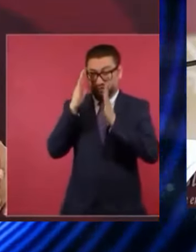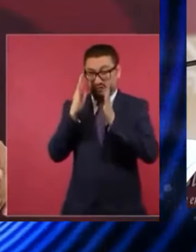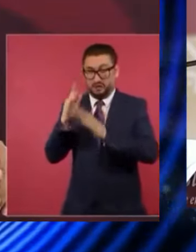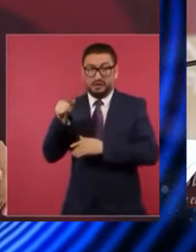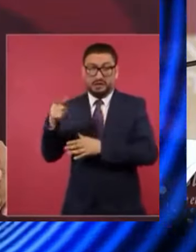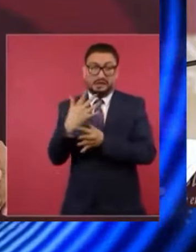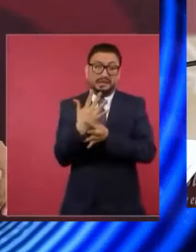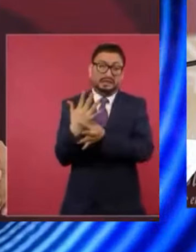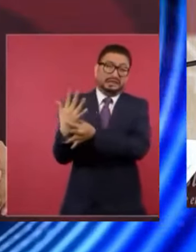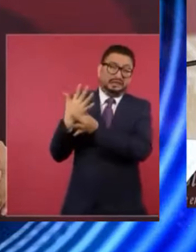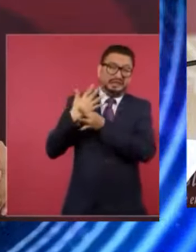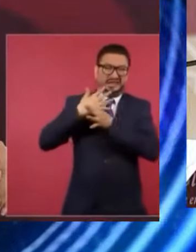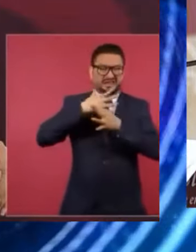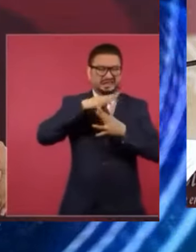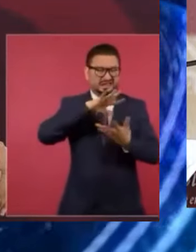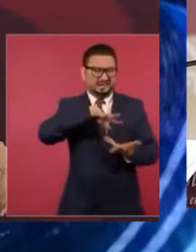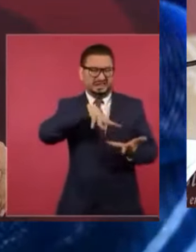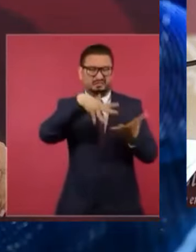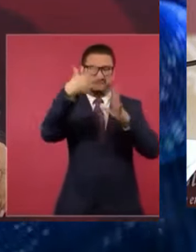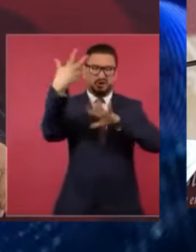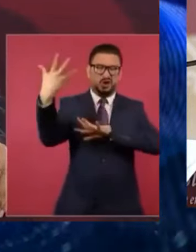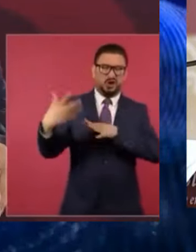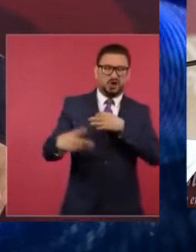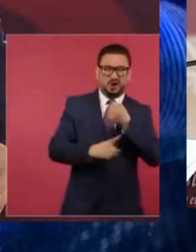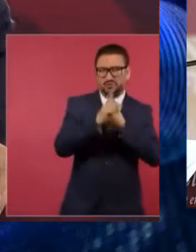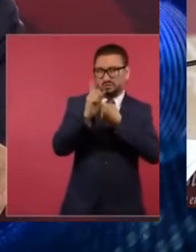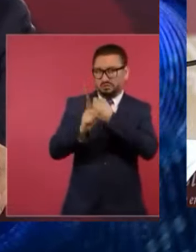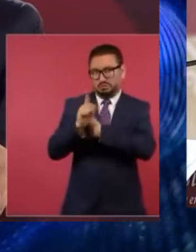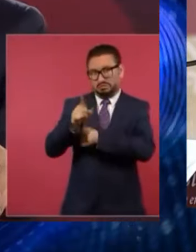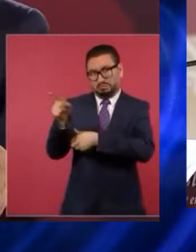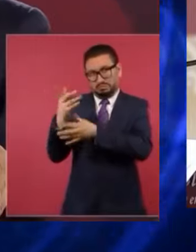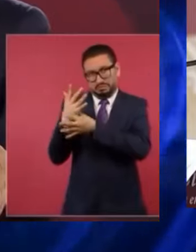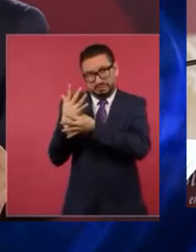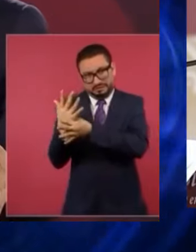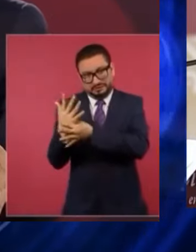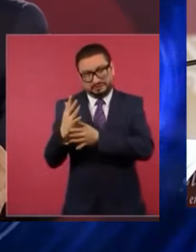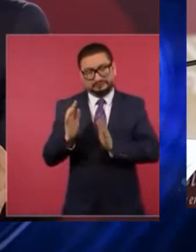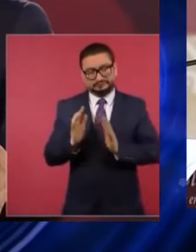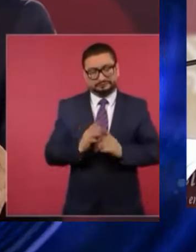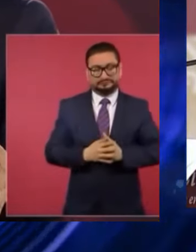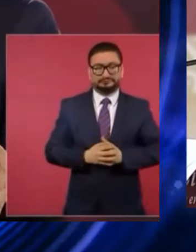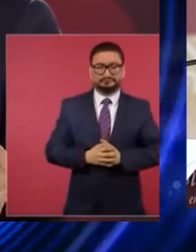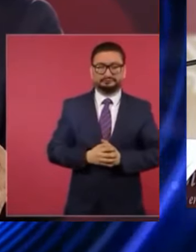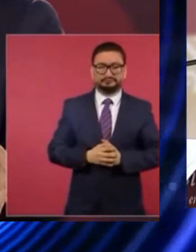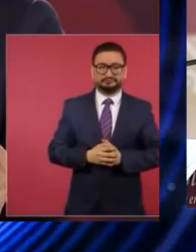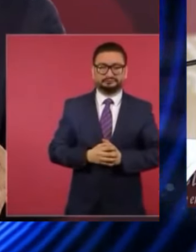haber violencia, apostaron a eso. Y